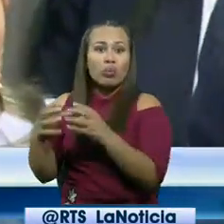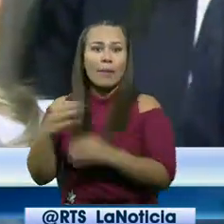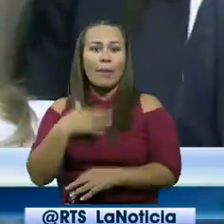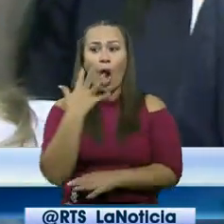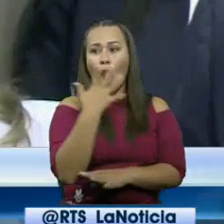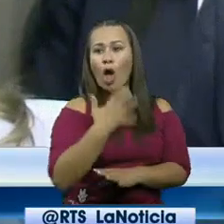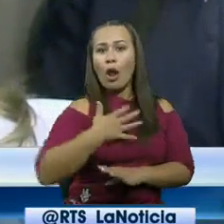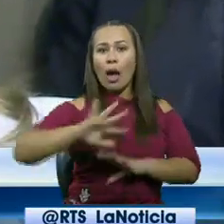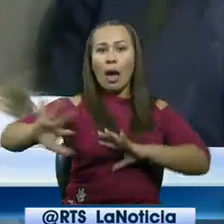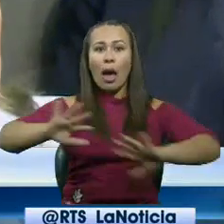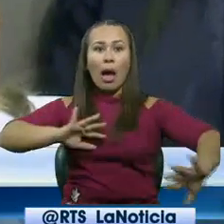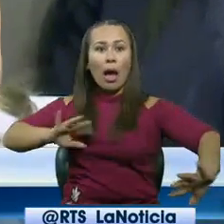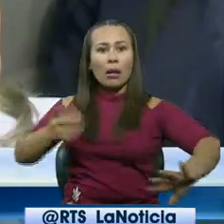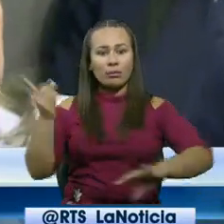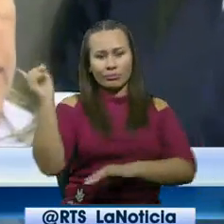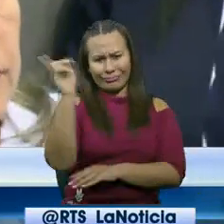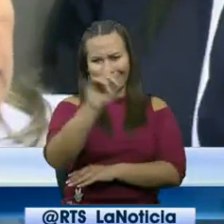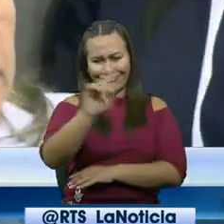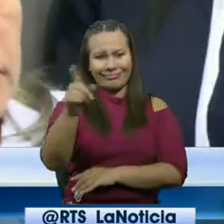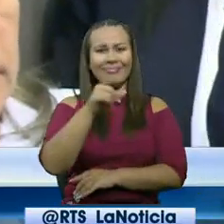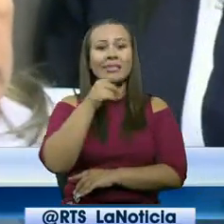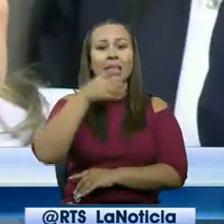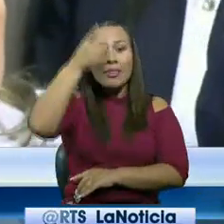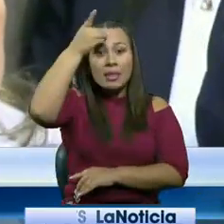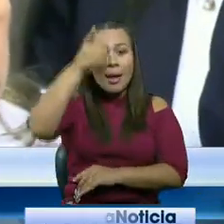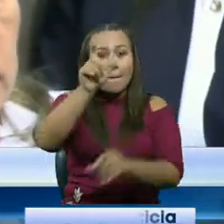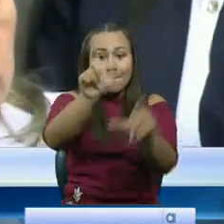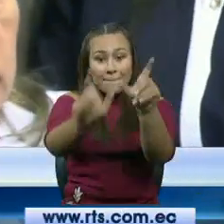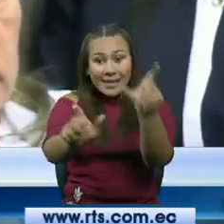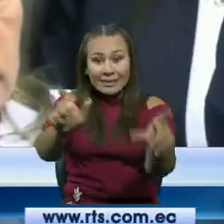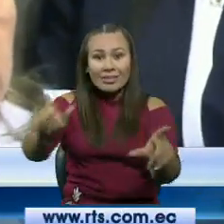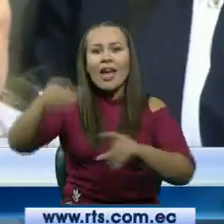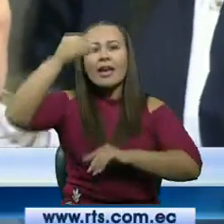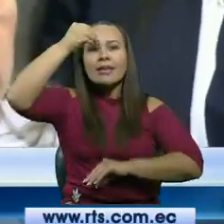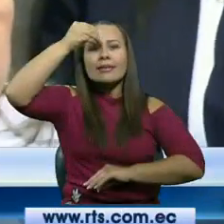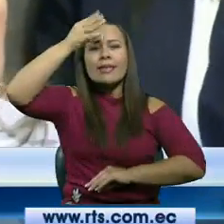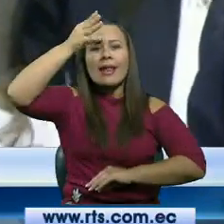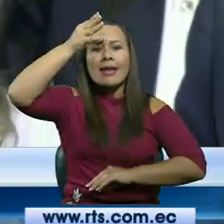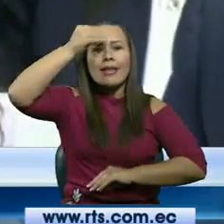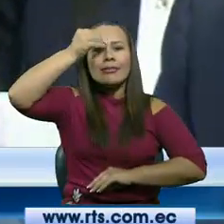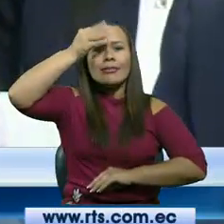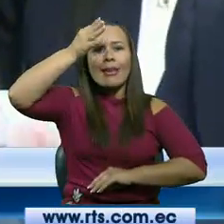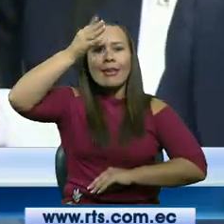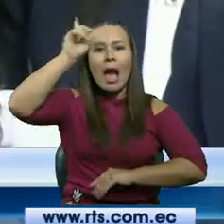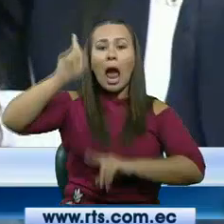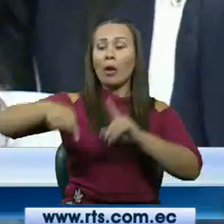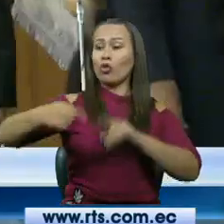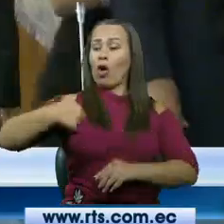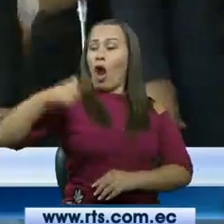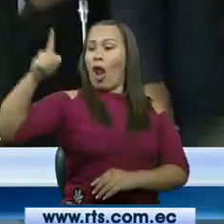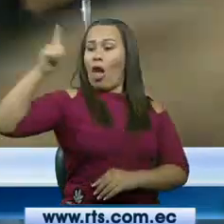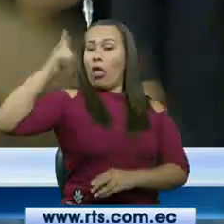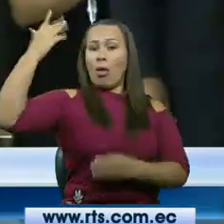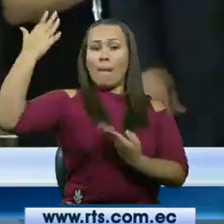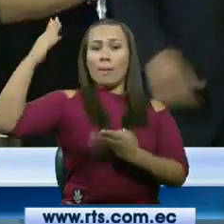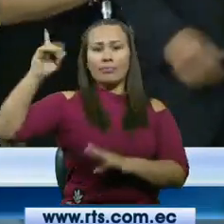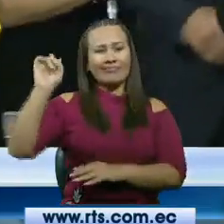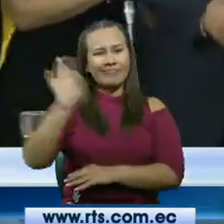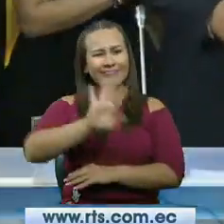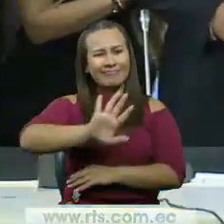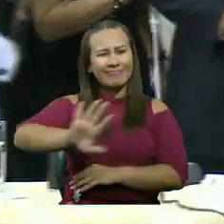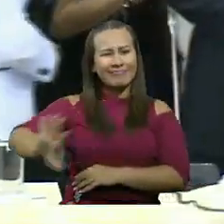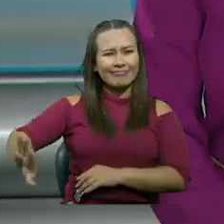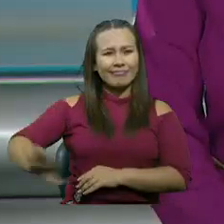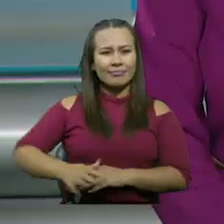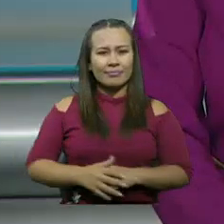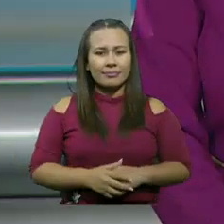colores. El pueblo es bastante más inteligente que muchísimos de los que se creen líderes políticos. Informó Javier